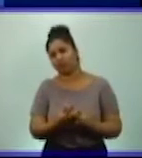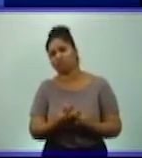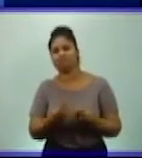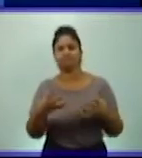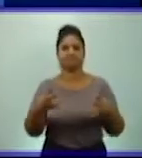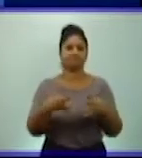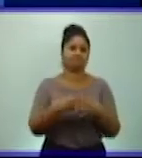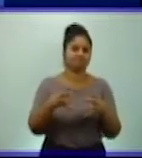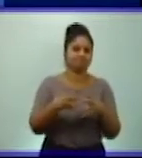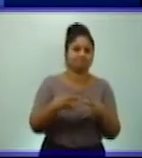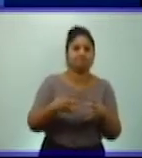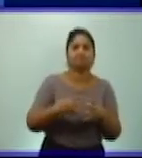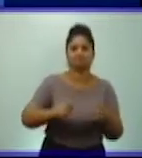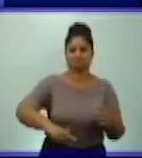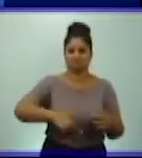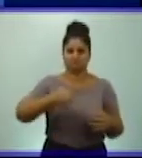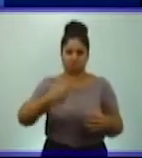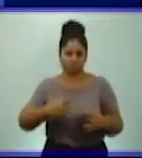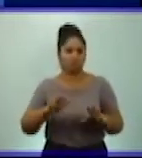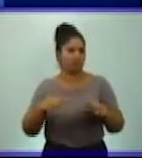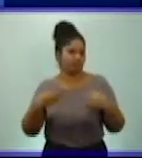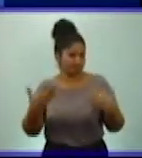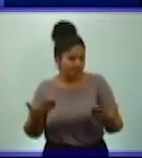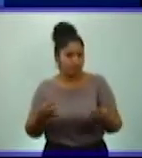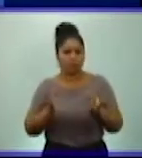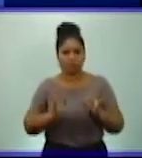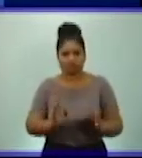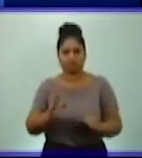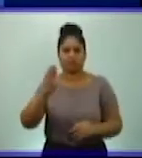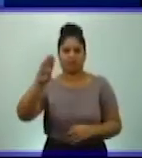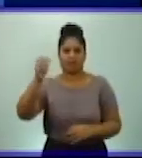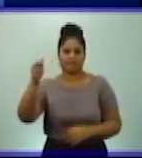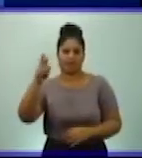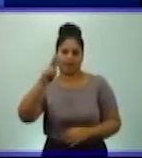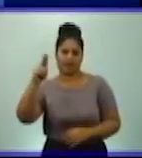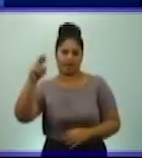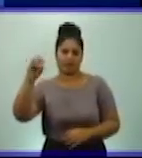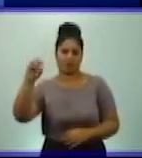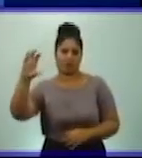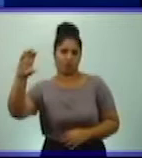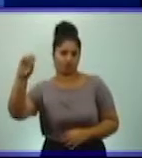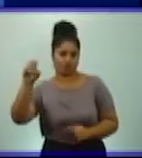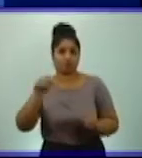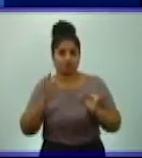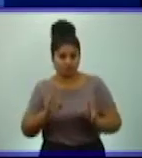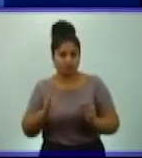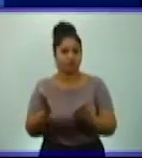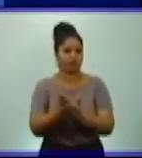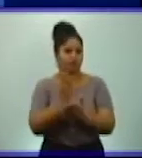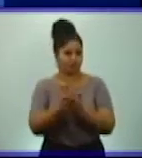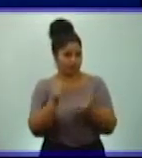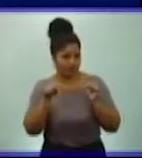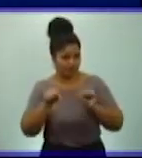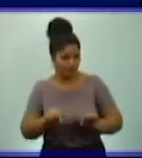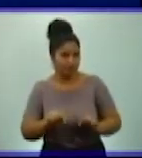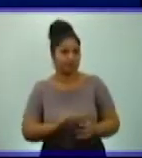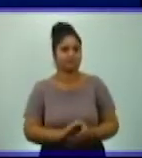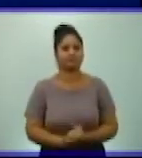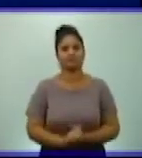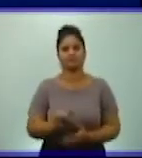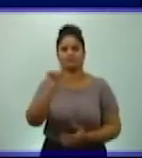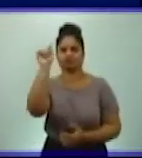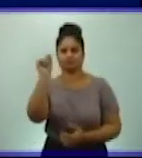elementos propios del género lírico que conforman esta composición. Entonces, ¿quién habla en el